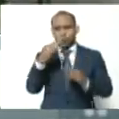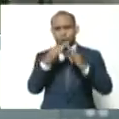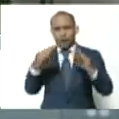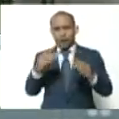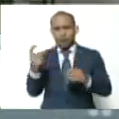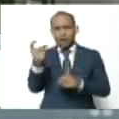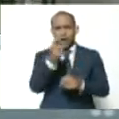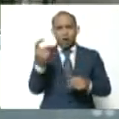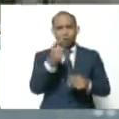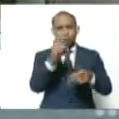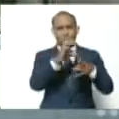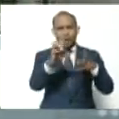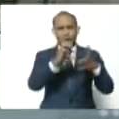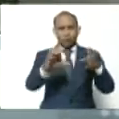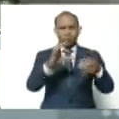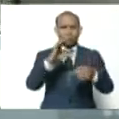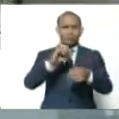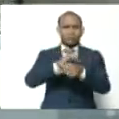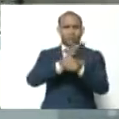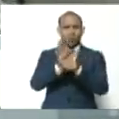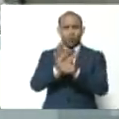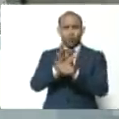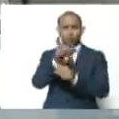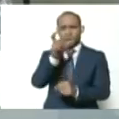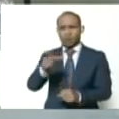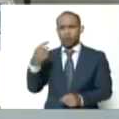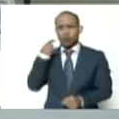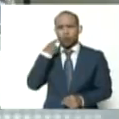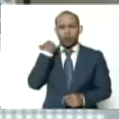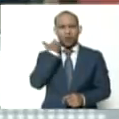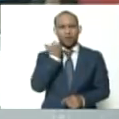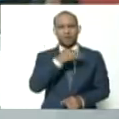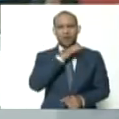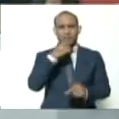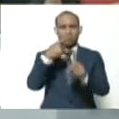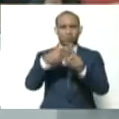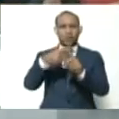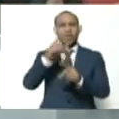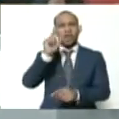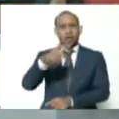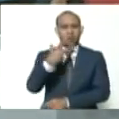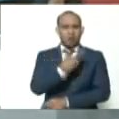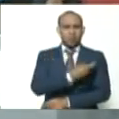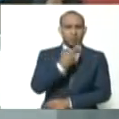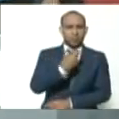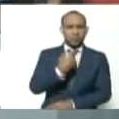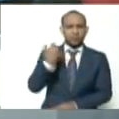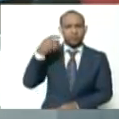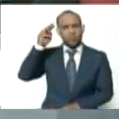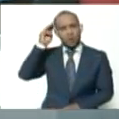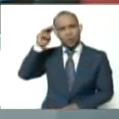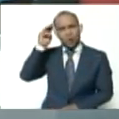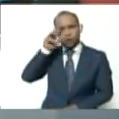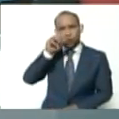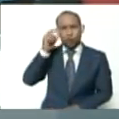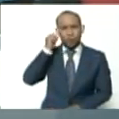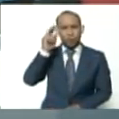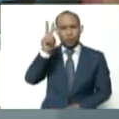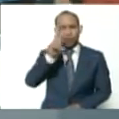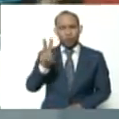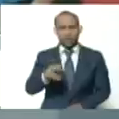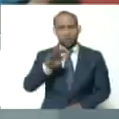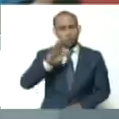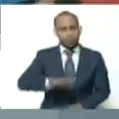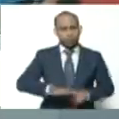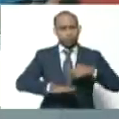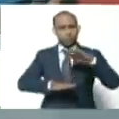del COVID-19. Y se va a iniciar la vacunación de los maestros y maestras de Venezuela. Ahí vamos, paso